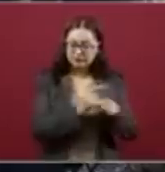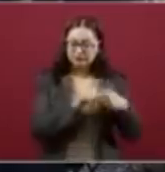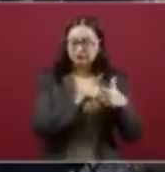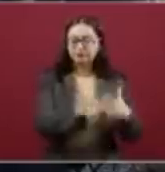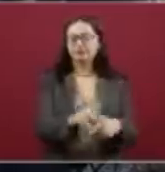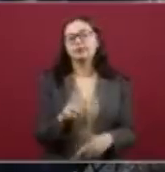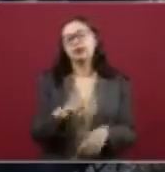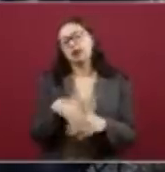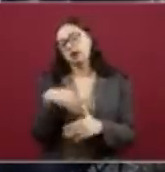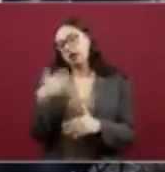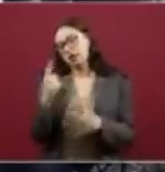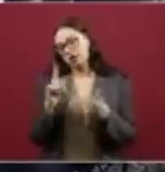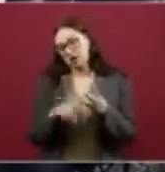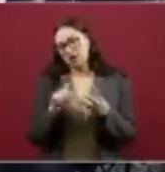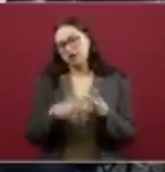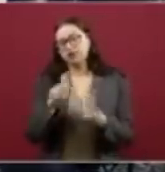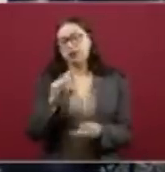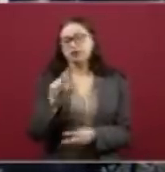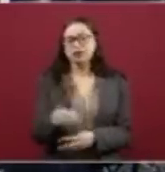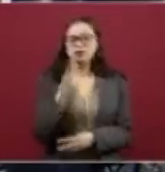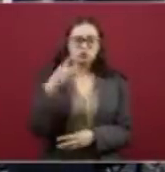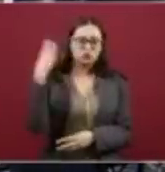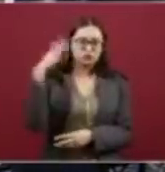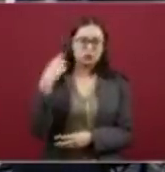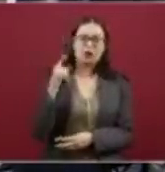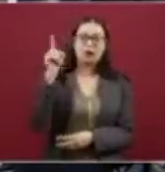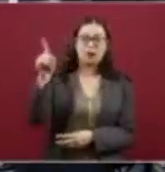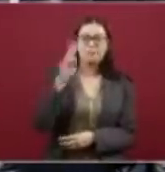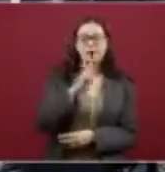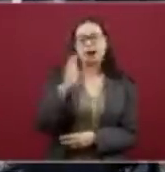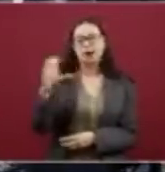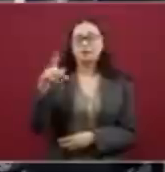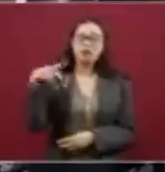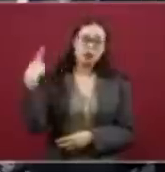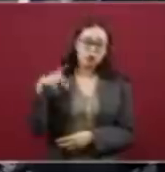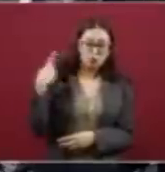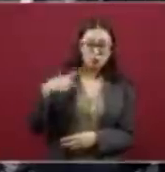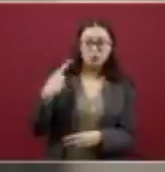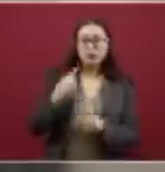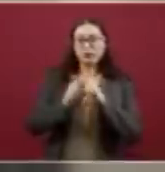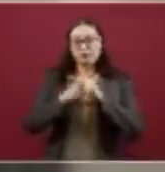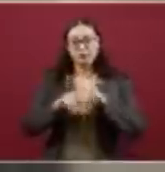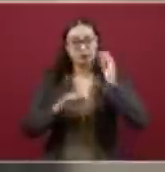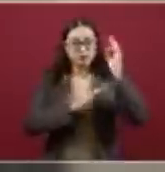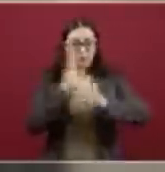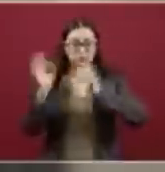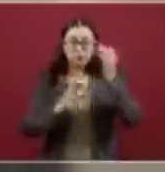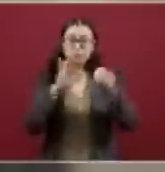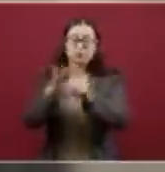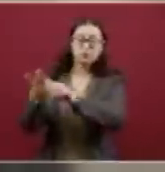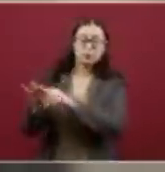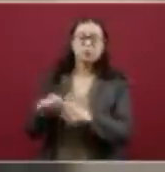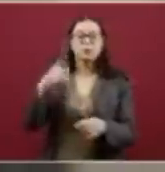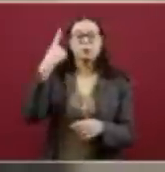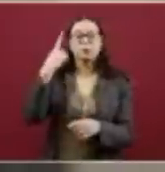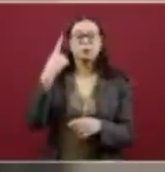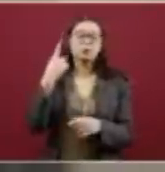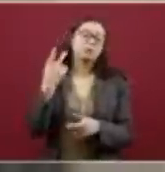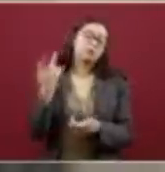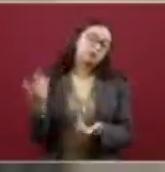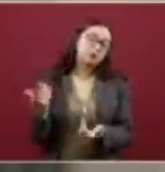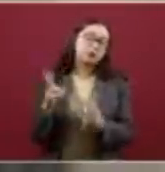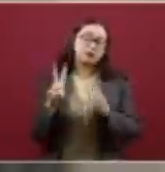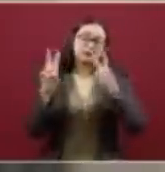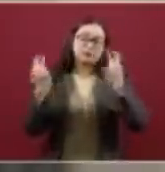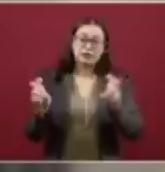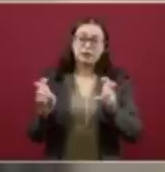inician las campañas a gobernador en Baja California y Puebla, y pues nos gustaría saber qué postura va a tomar su gobierno en relación a